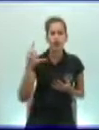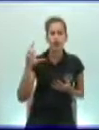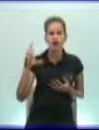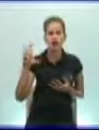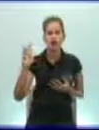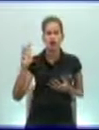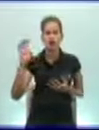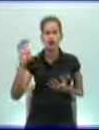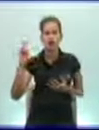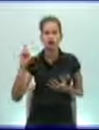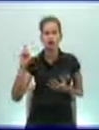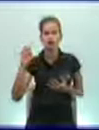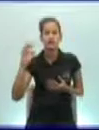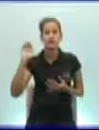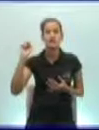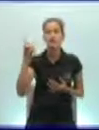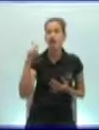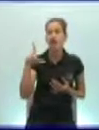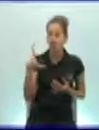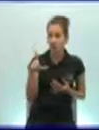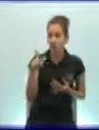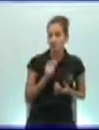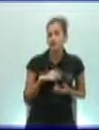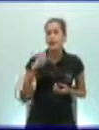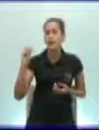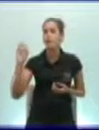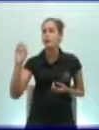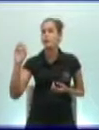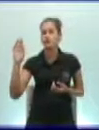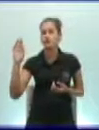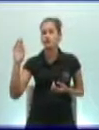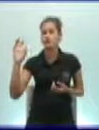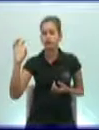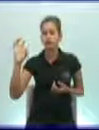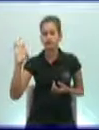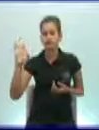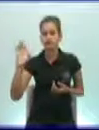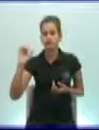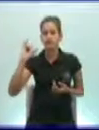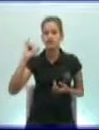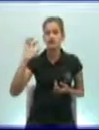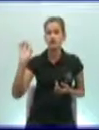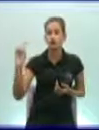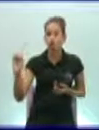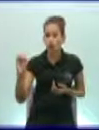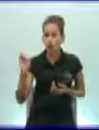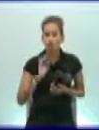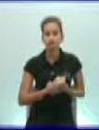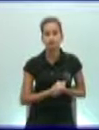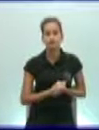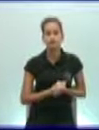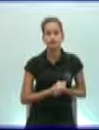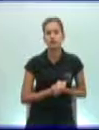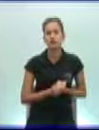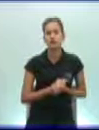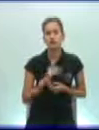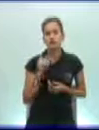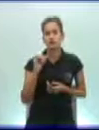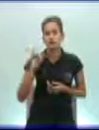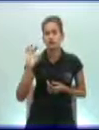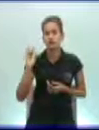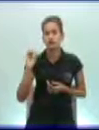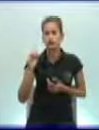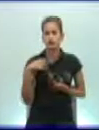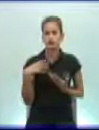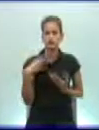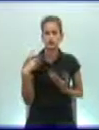ir, y hasta la L es el lexema, que es la parte que en este caso no varía, y tenemos los morfemas, el morfema IO, que nos indica